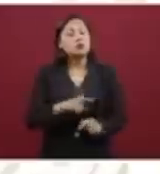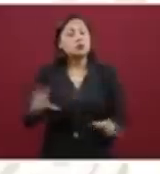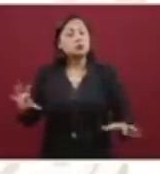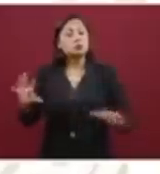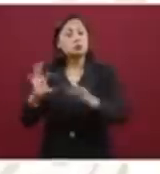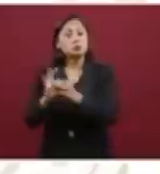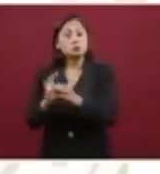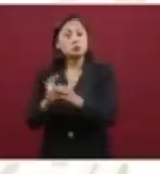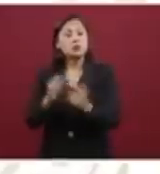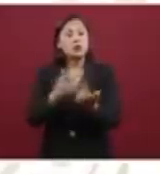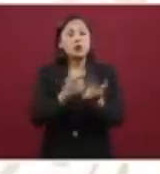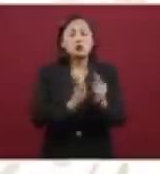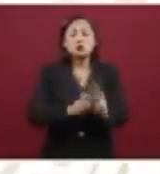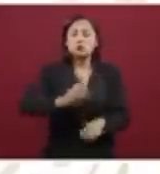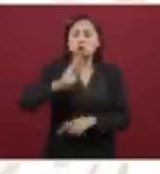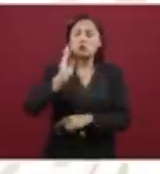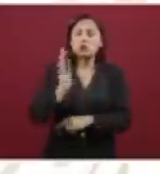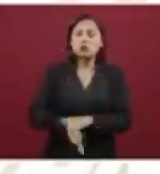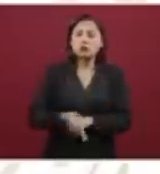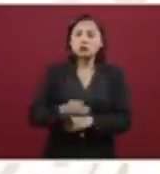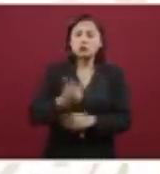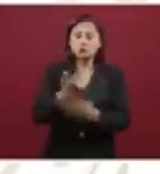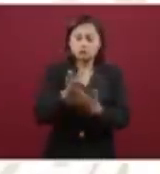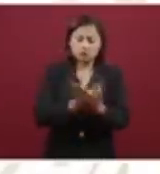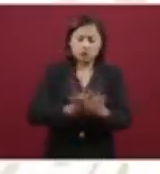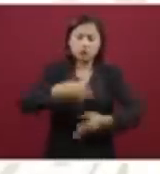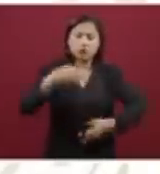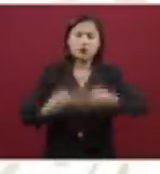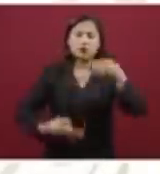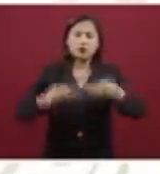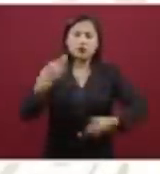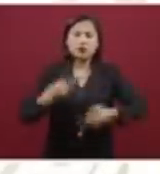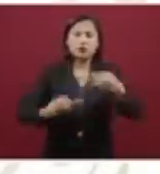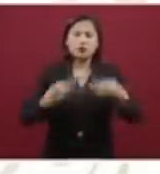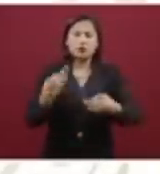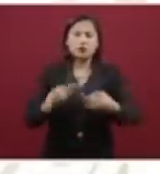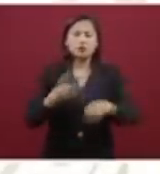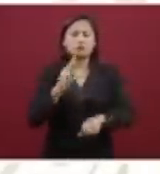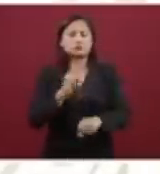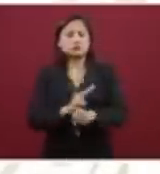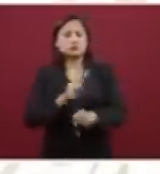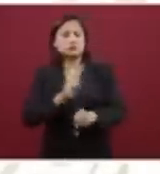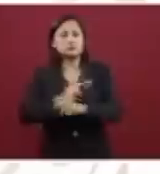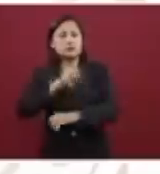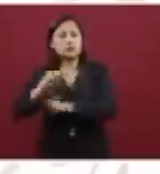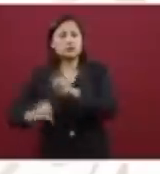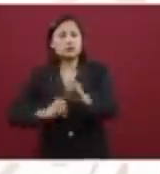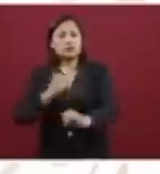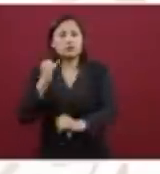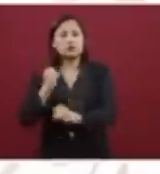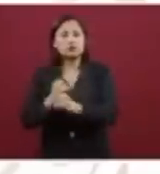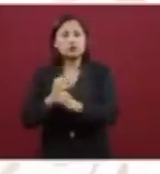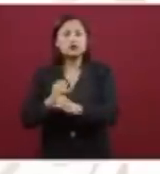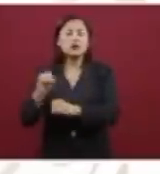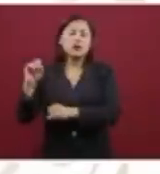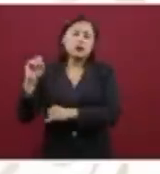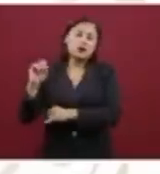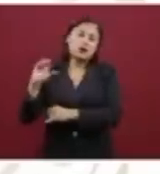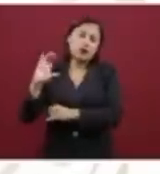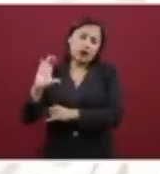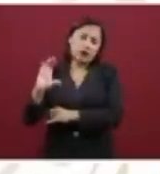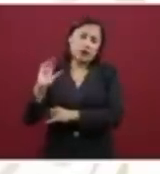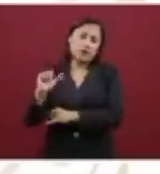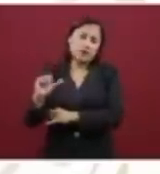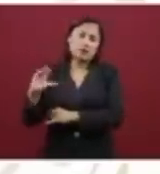jurisdicción de las controversias a arbitraje internacional según el reglamento de la cámara de comercio internacional